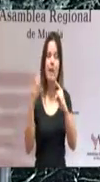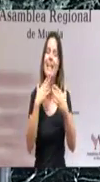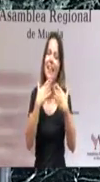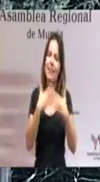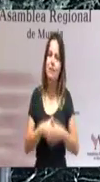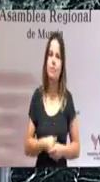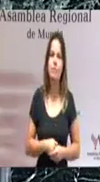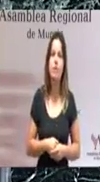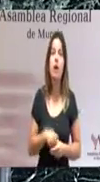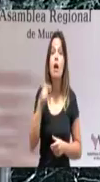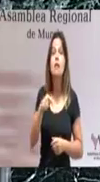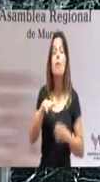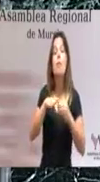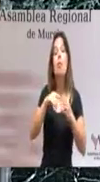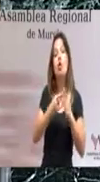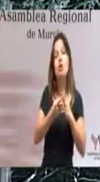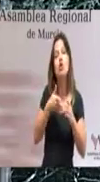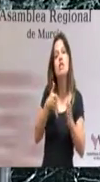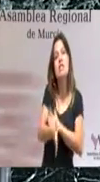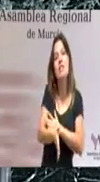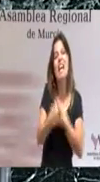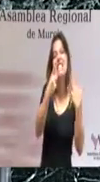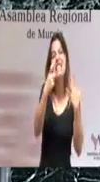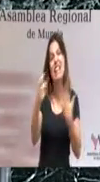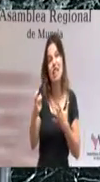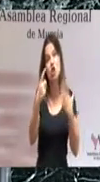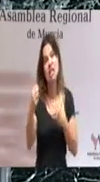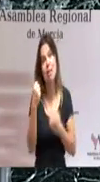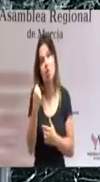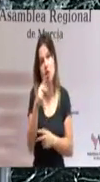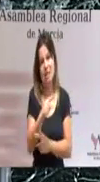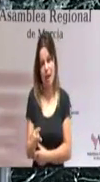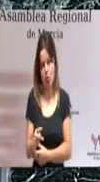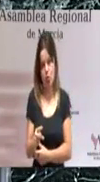Gracias. Este es un proyecto que significa 660 millones de euros,